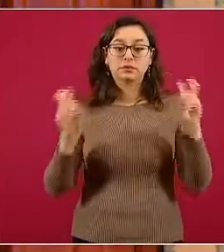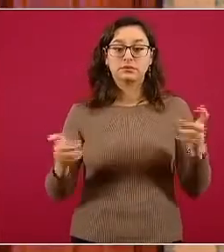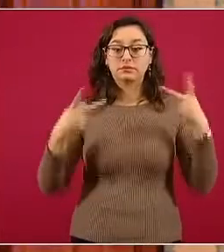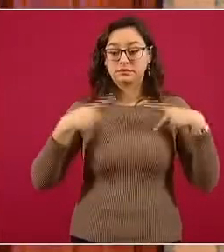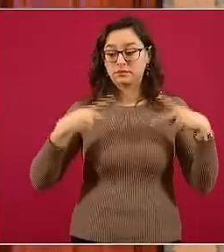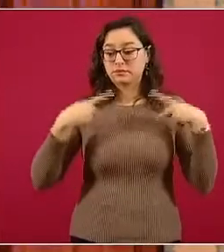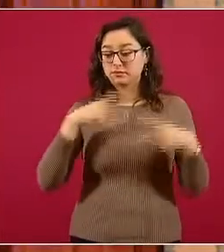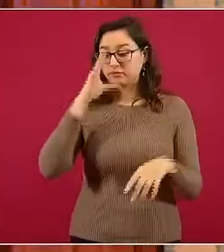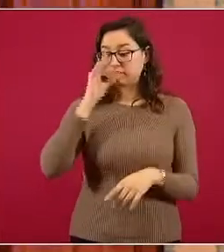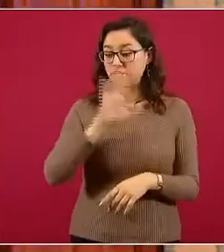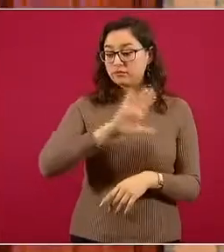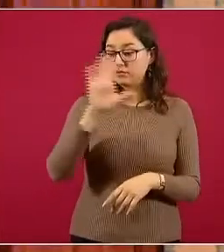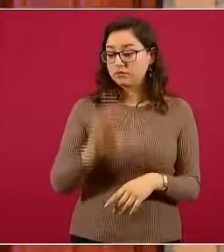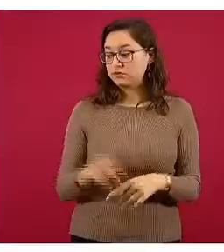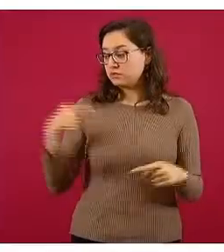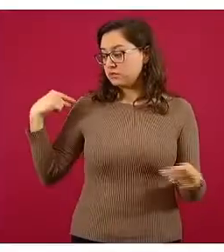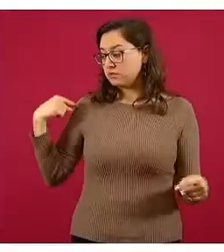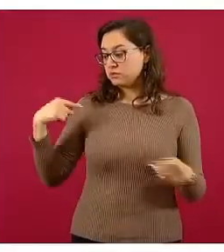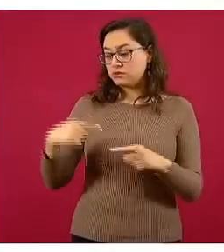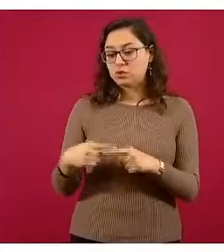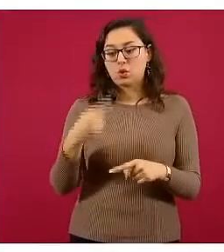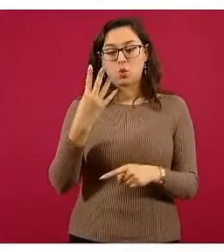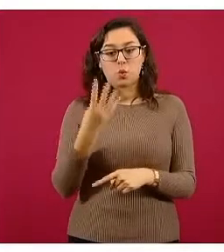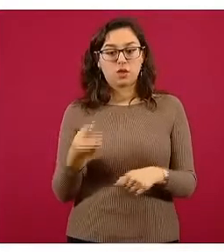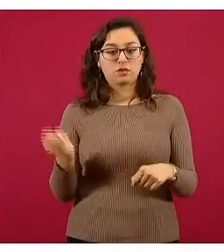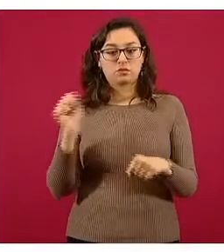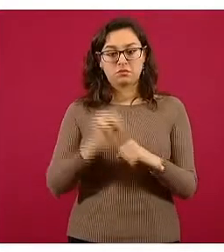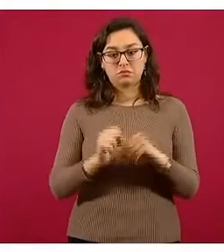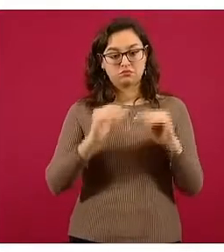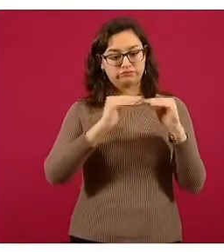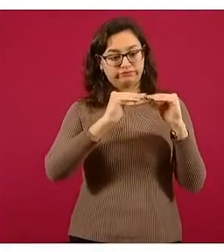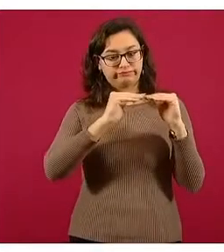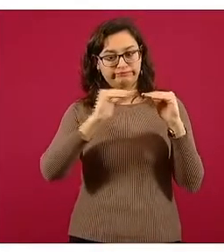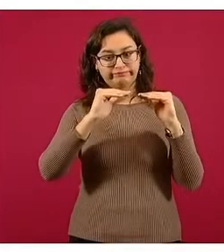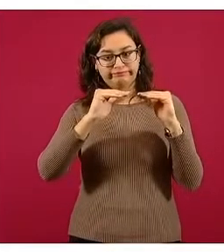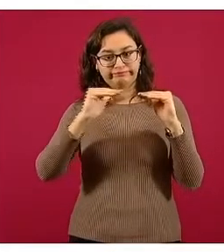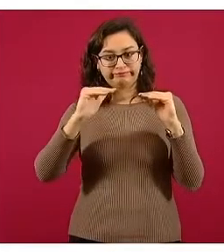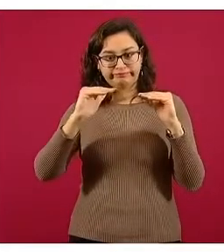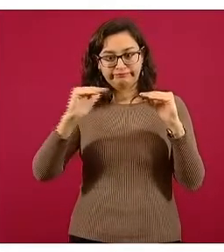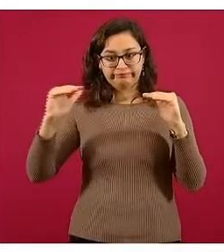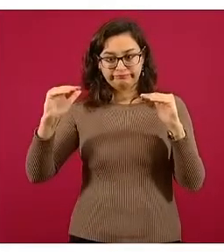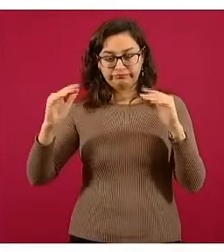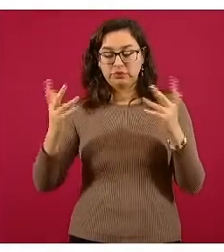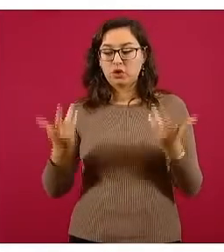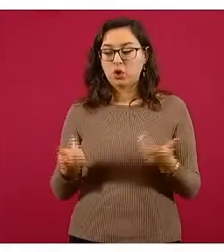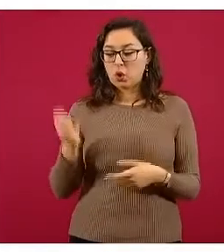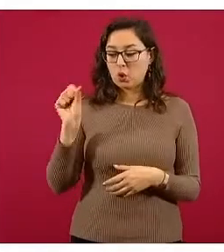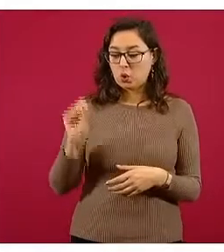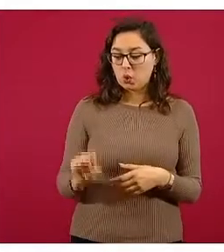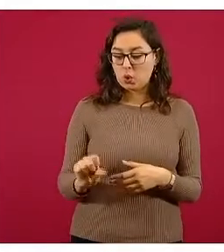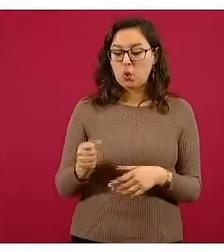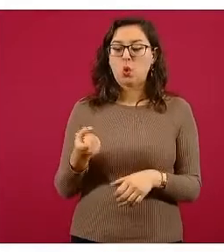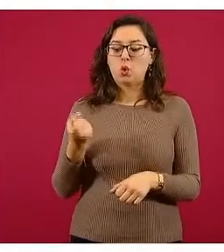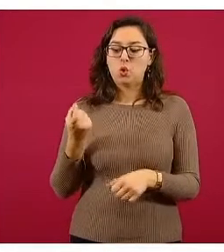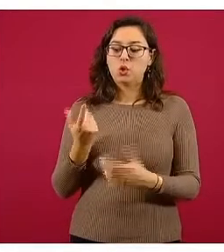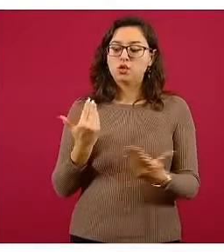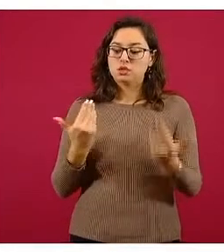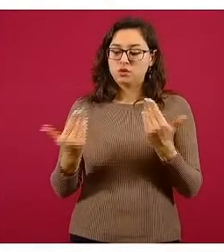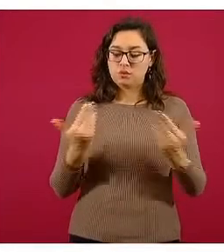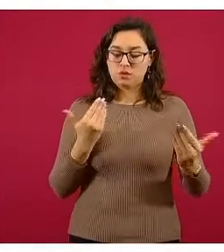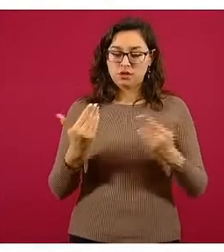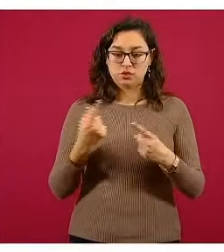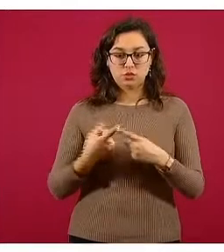4 semanas ya continuas en una estabilidad de meseta. Para el día de hoy, en comparación a la semana